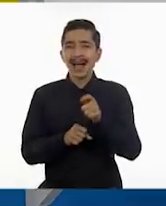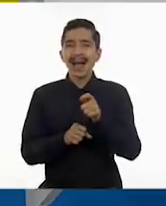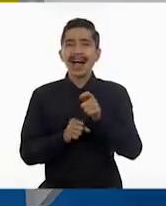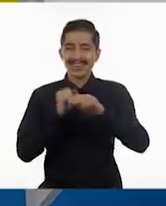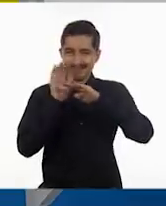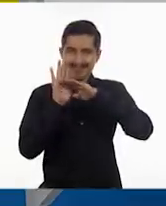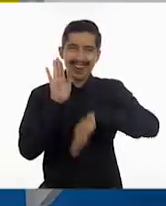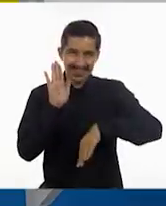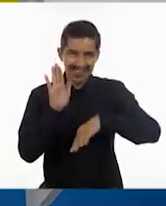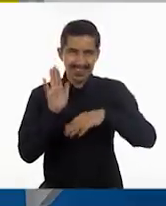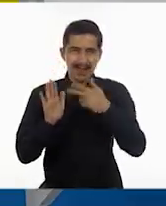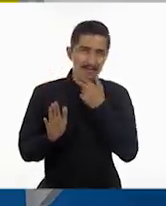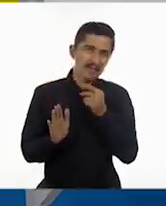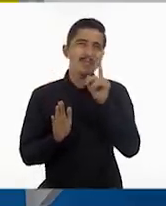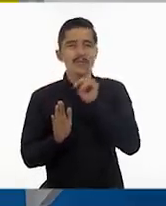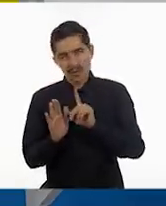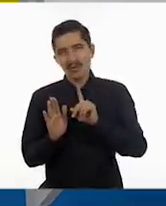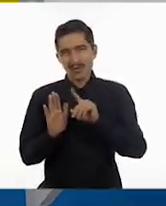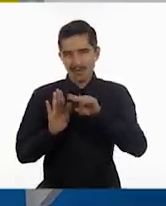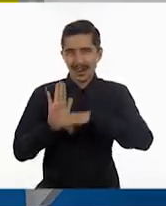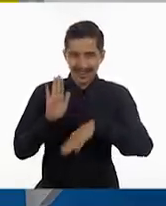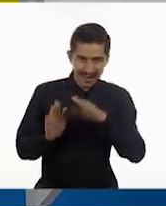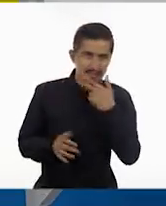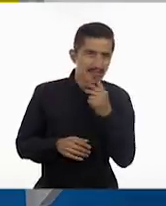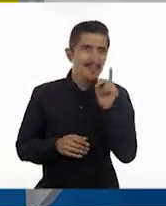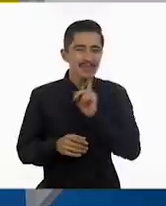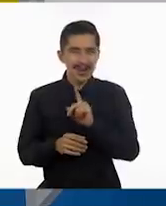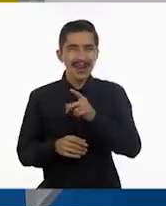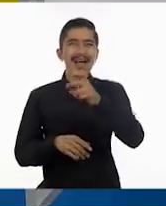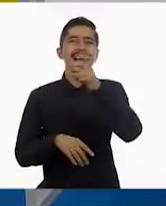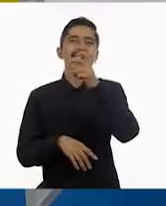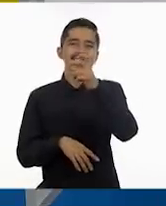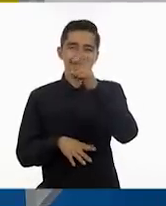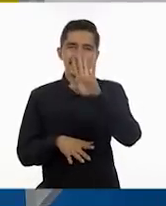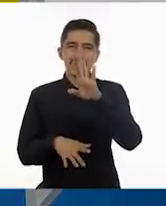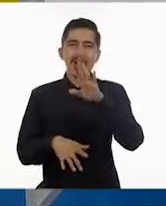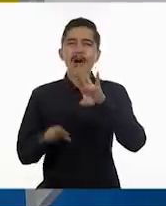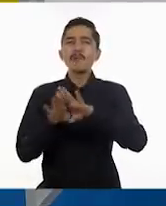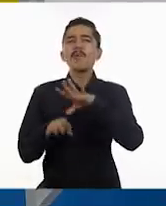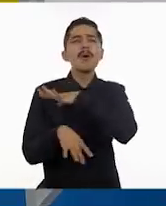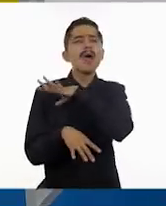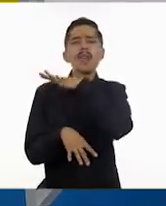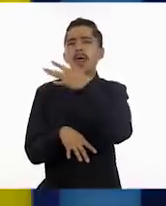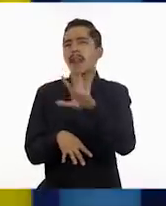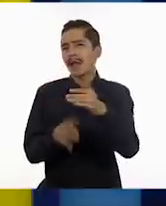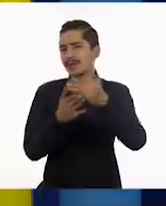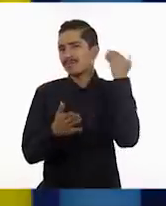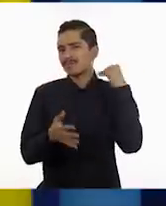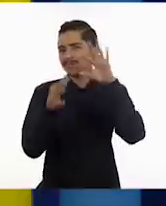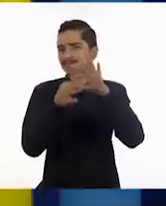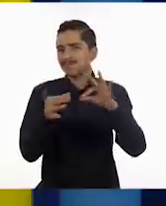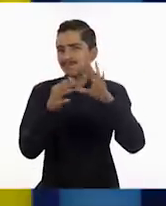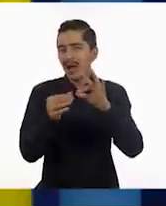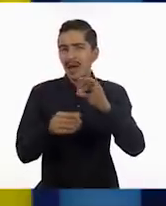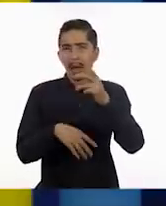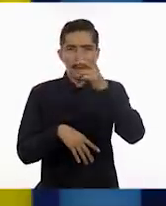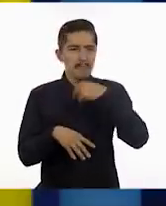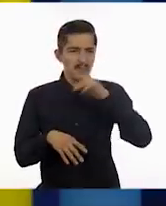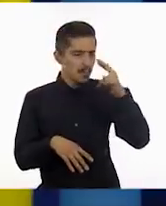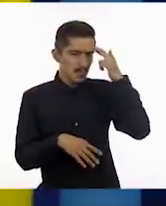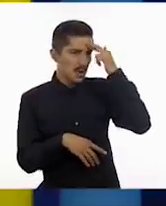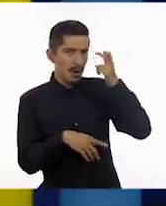reproductor, del cual en las clases pasadas solamente mencionamos su función general. Sí, exacto, porque de esas no me acuerdo